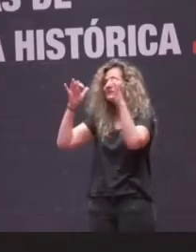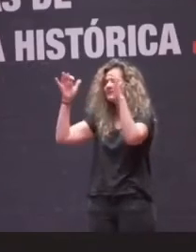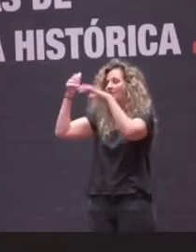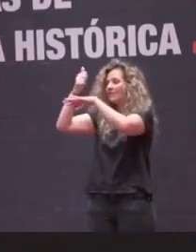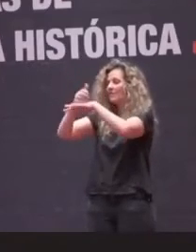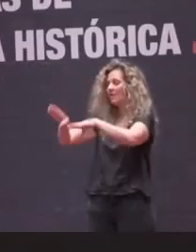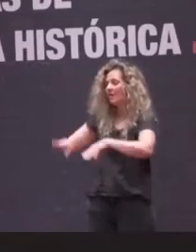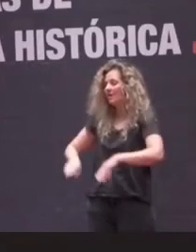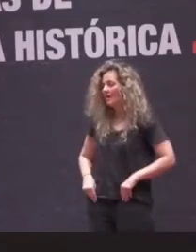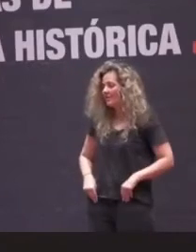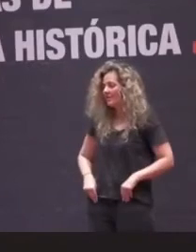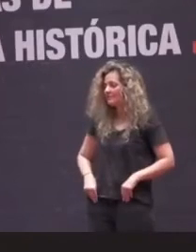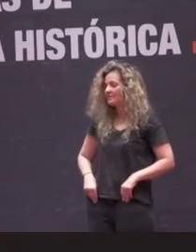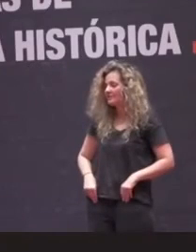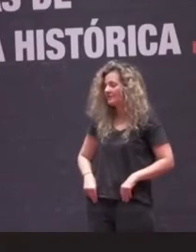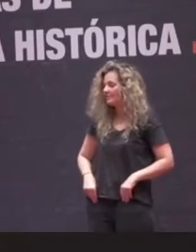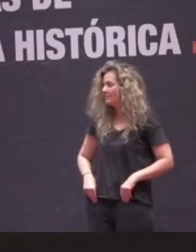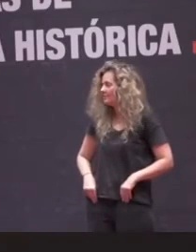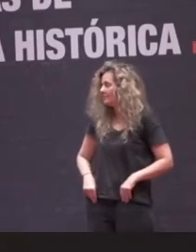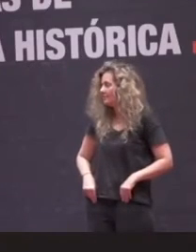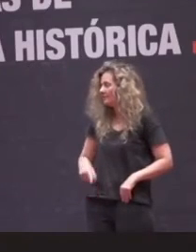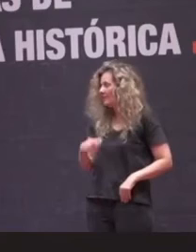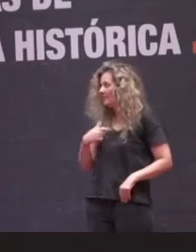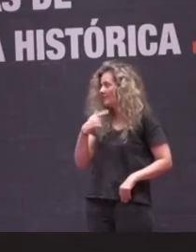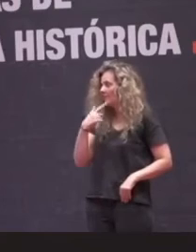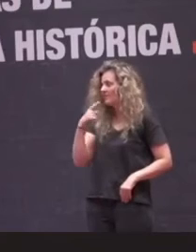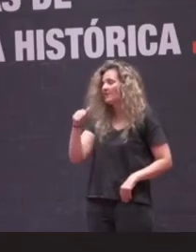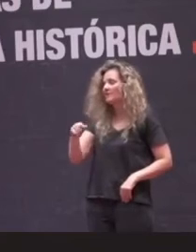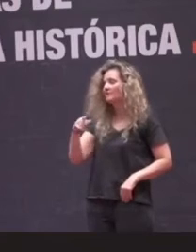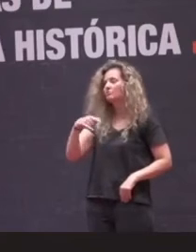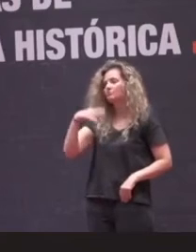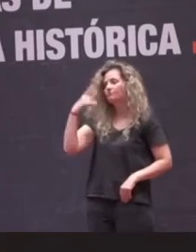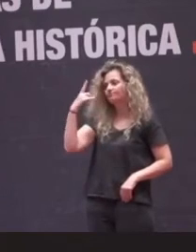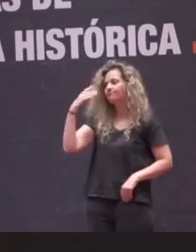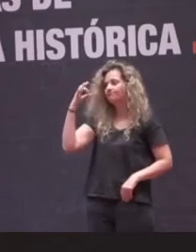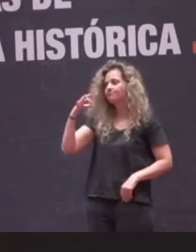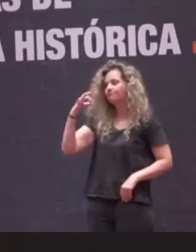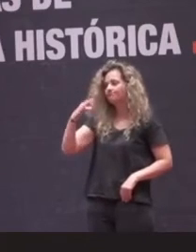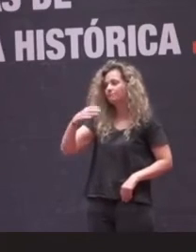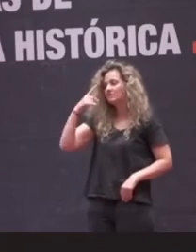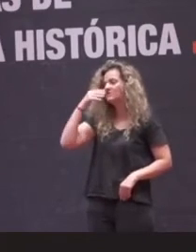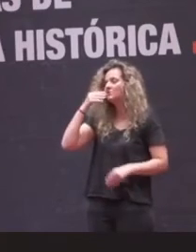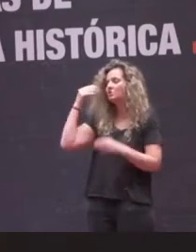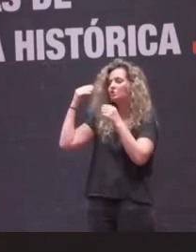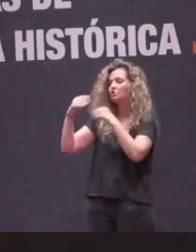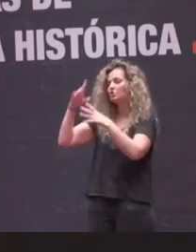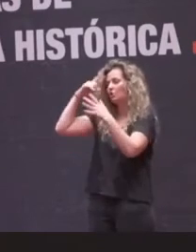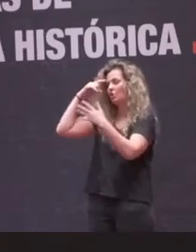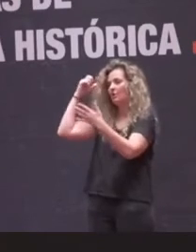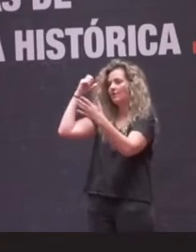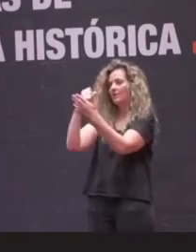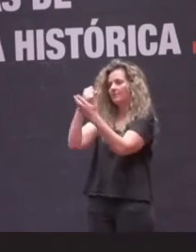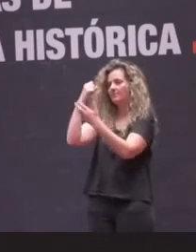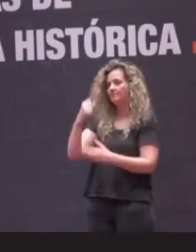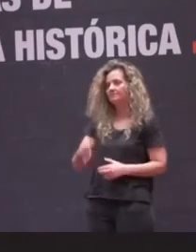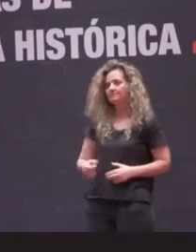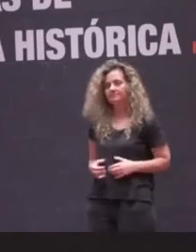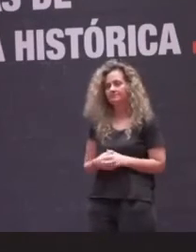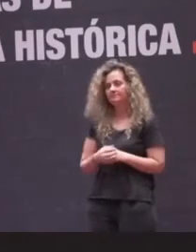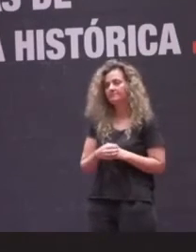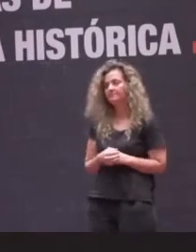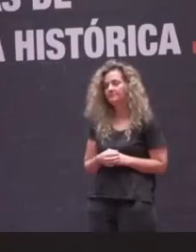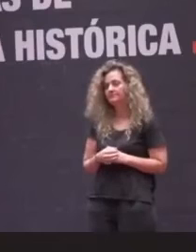acepta estas consideracións, e o que digo, isto sí é un fito histórico. Isto é un cambio total de paradigma.